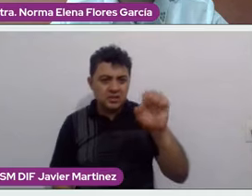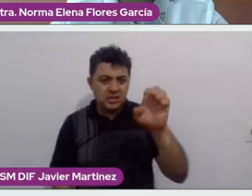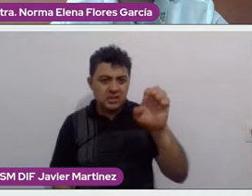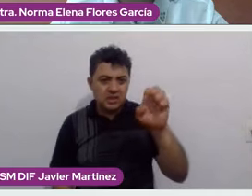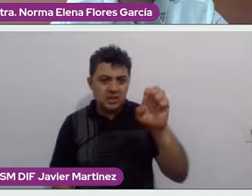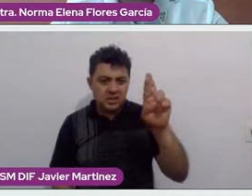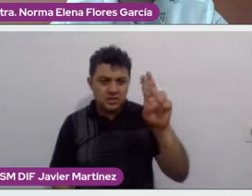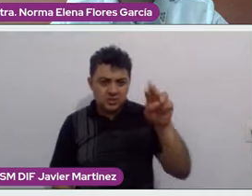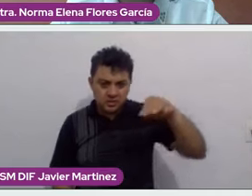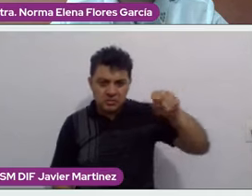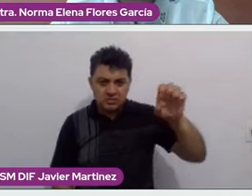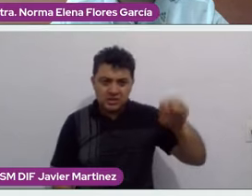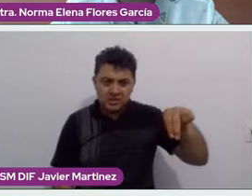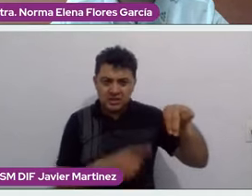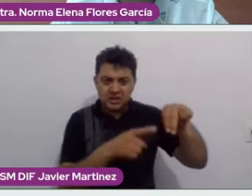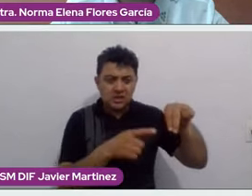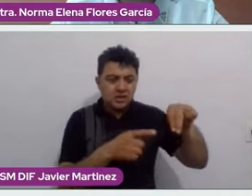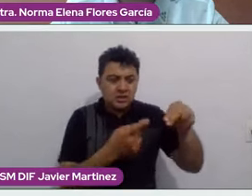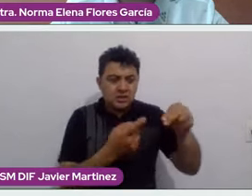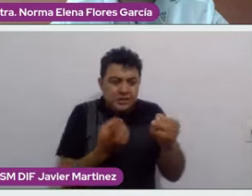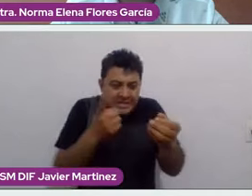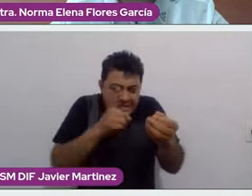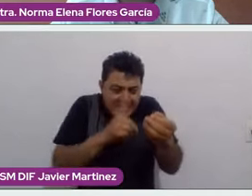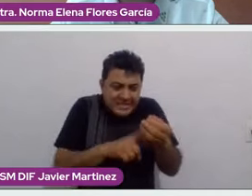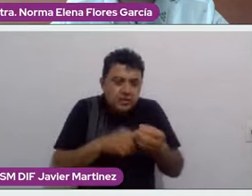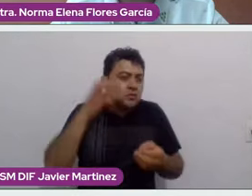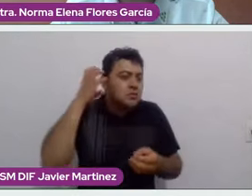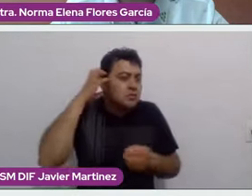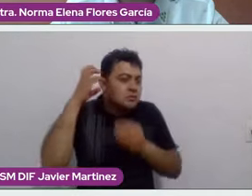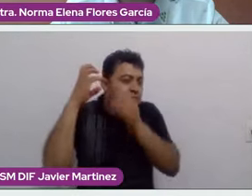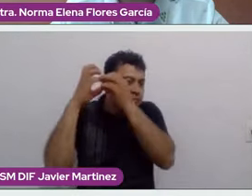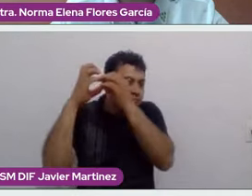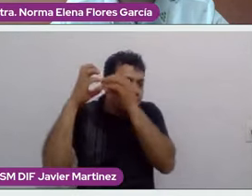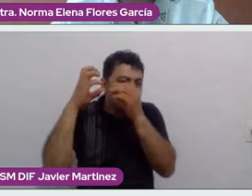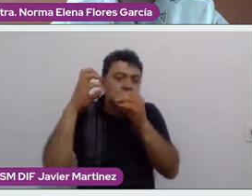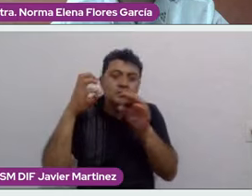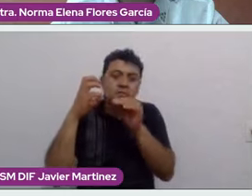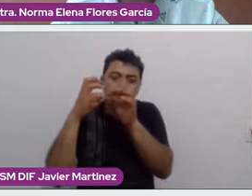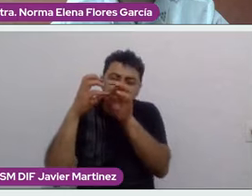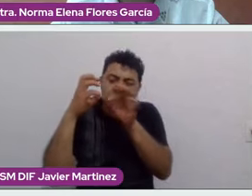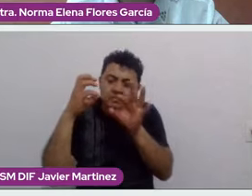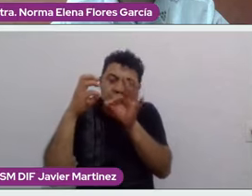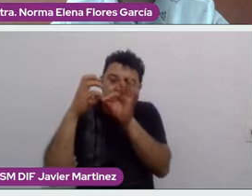de las glándulas ceruminosas en el oído. Tiene un efecto protector porque tiene